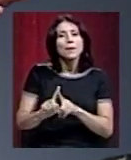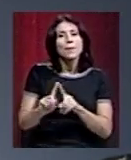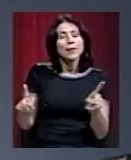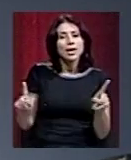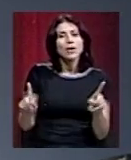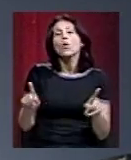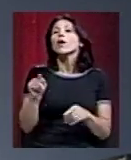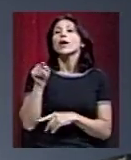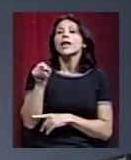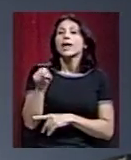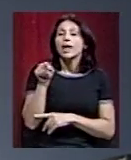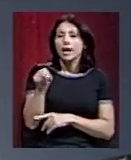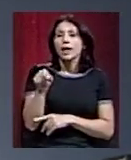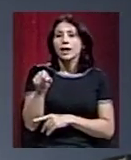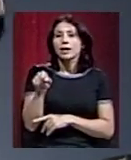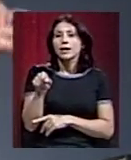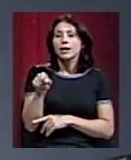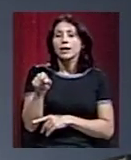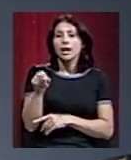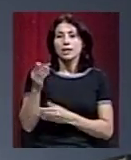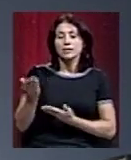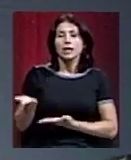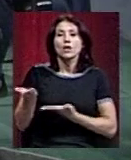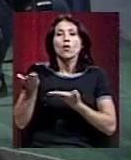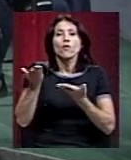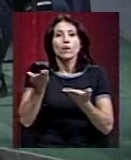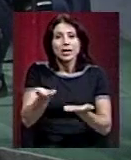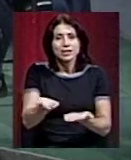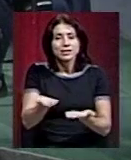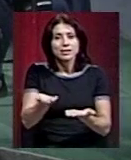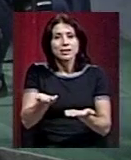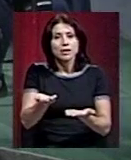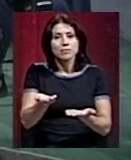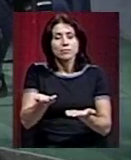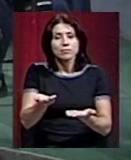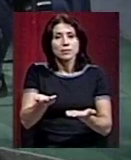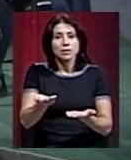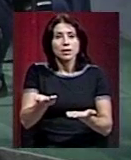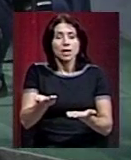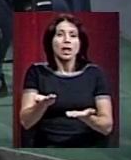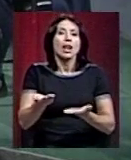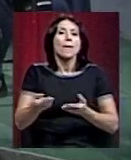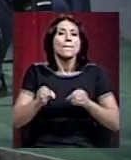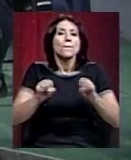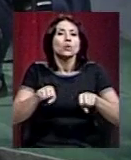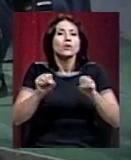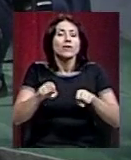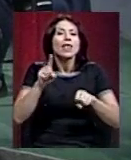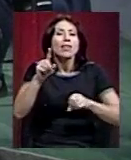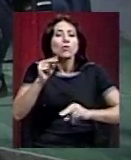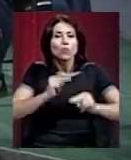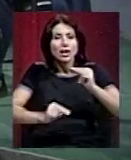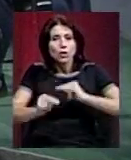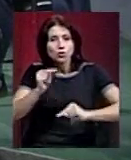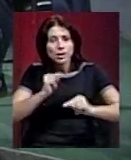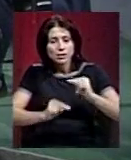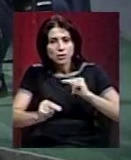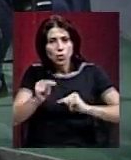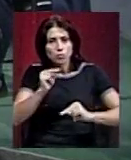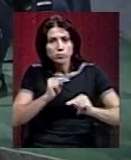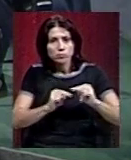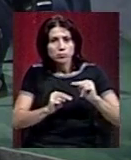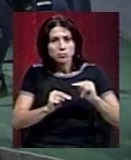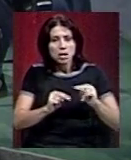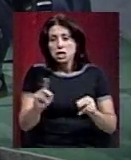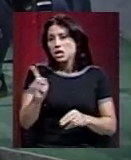el que ofrece el día que toma posesión la posibilidad de una negociación, que por lo demás no